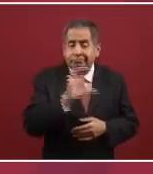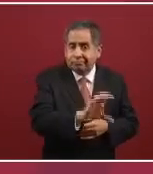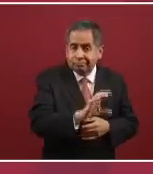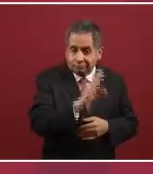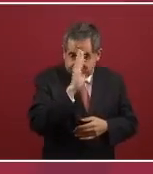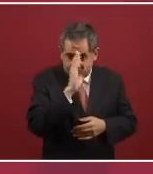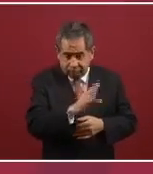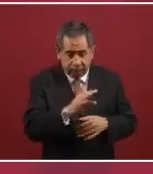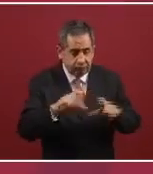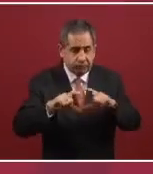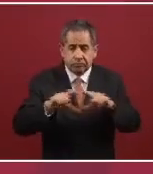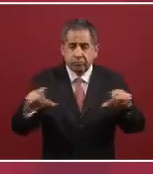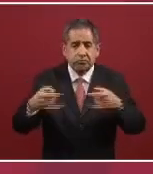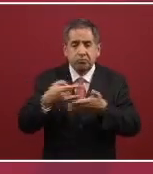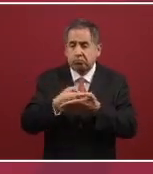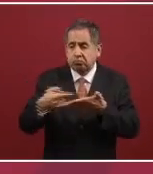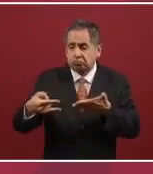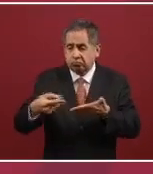su cheque